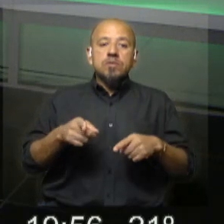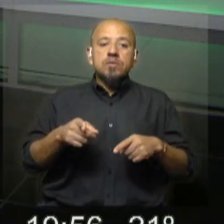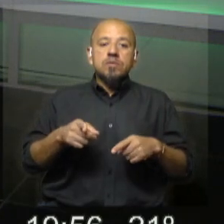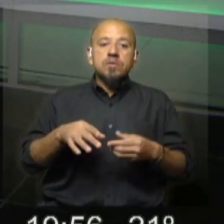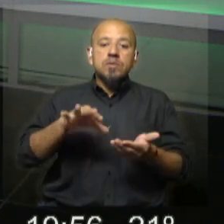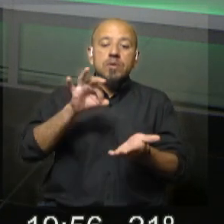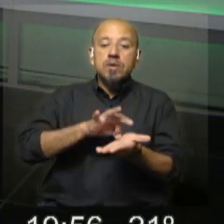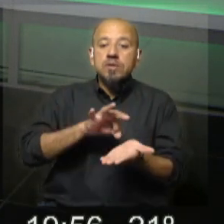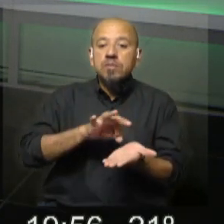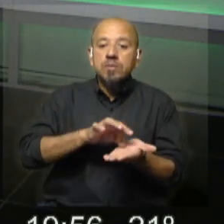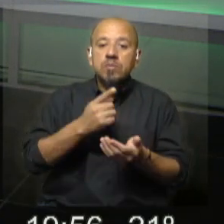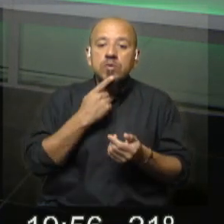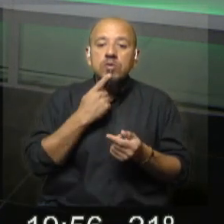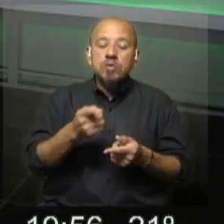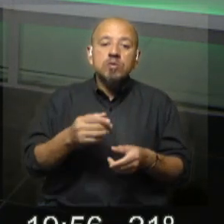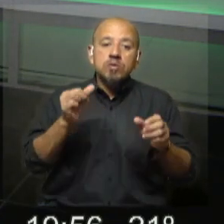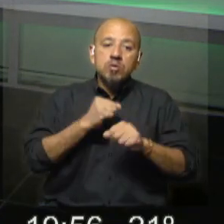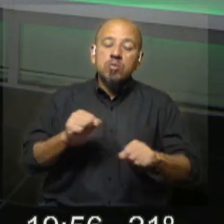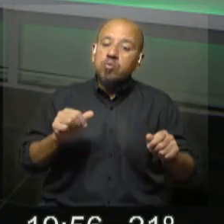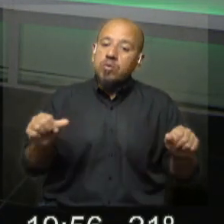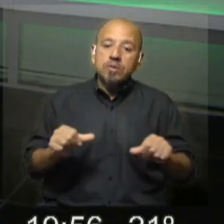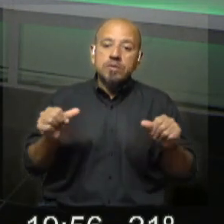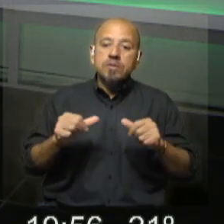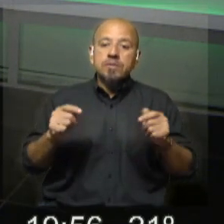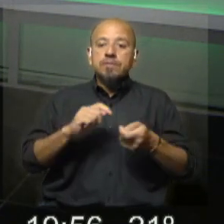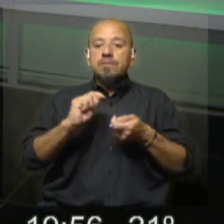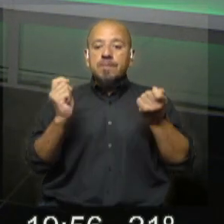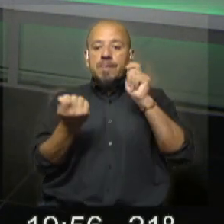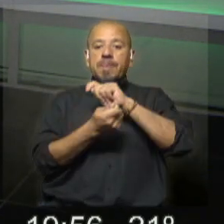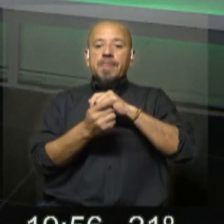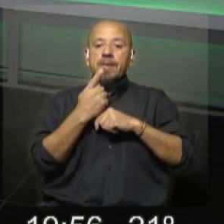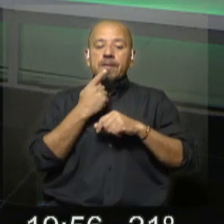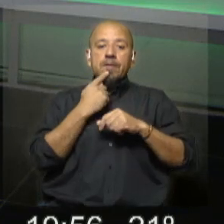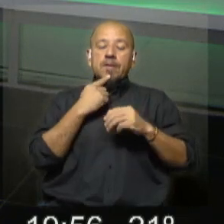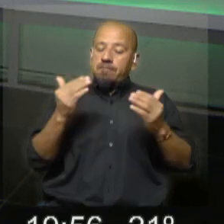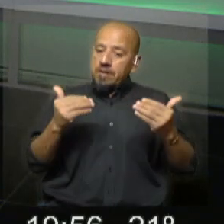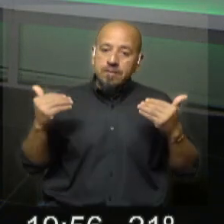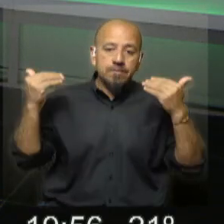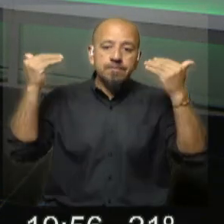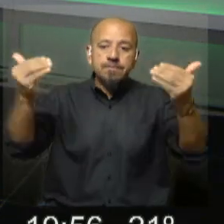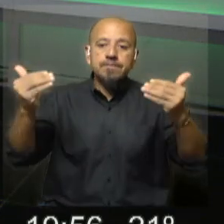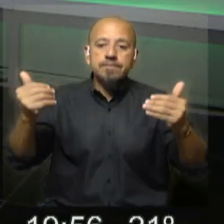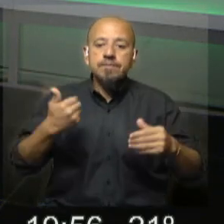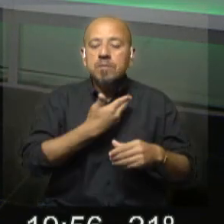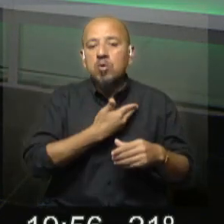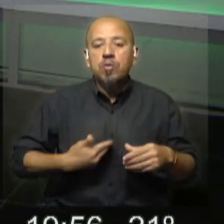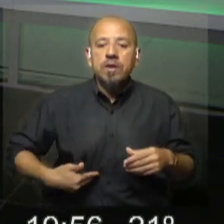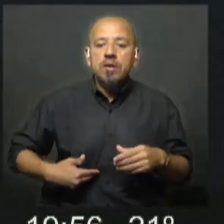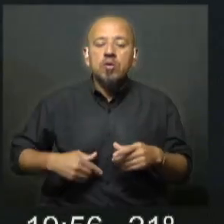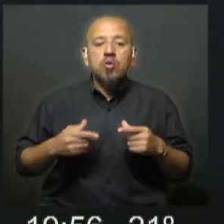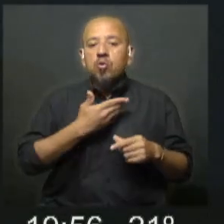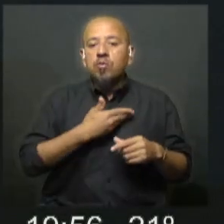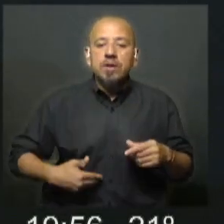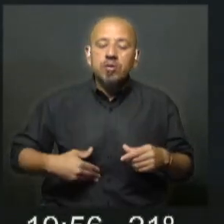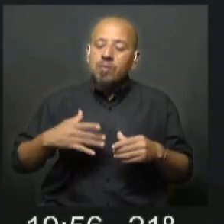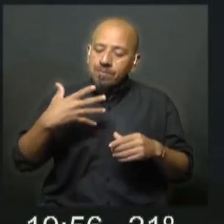político estos cambios que intentaba implementar para lograr que trasciendan las fronteras de un gobierno o que trasciendan las fronteras